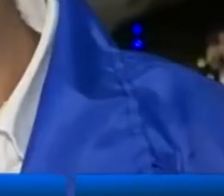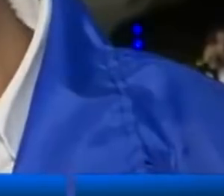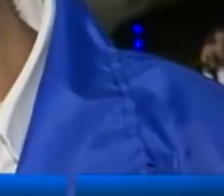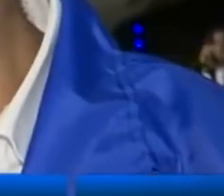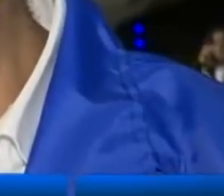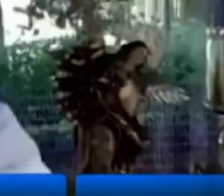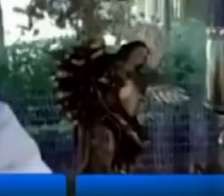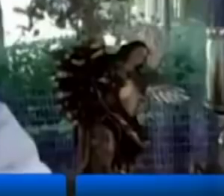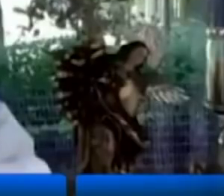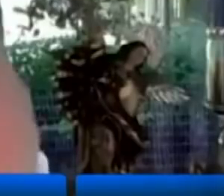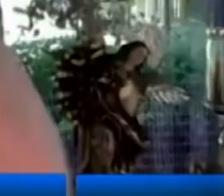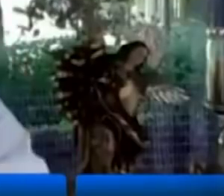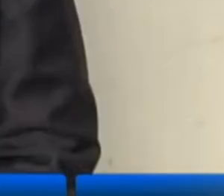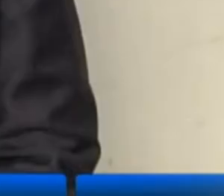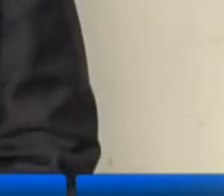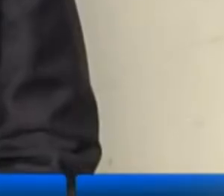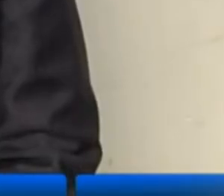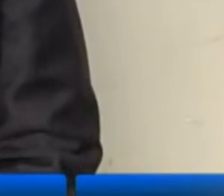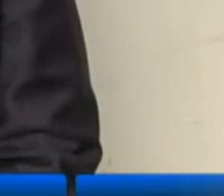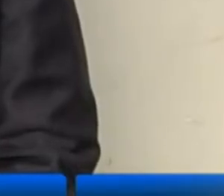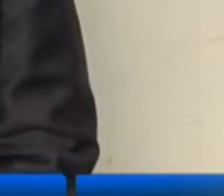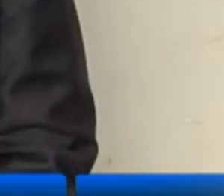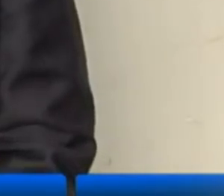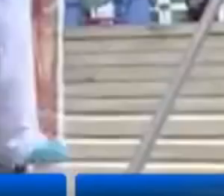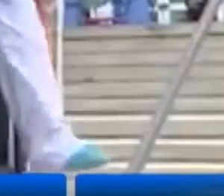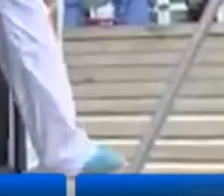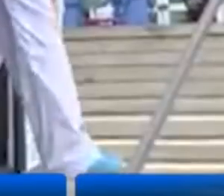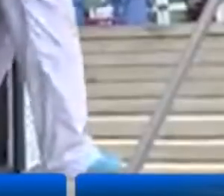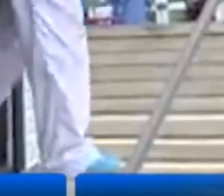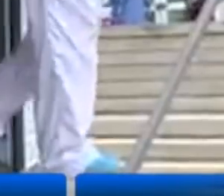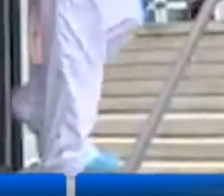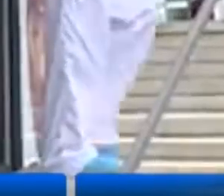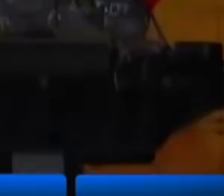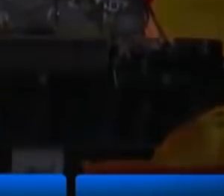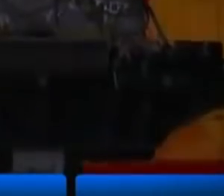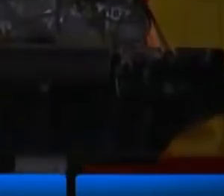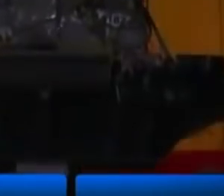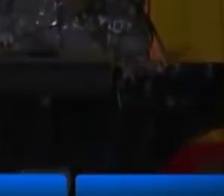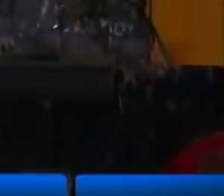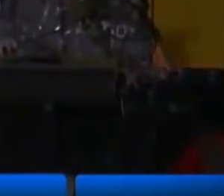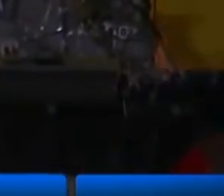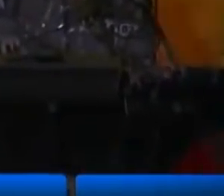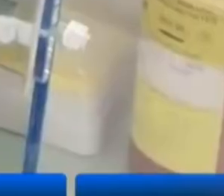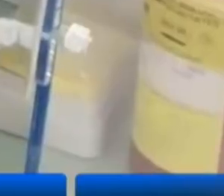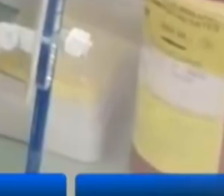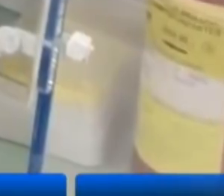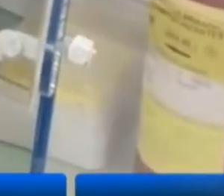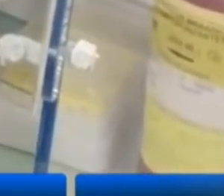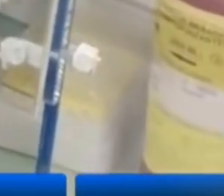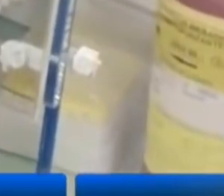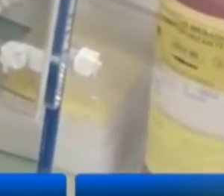pandemia, donde el alcalde está vinculado junto a 14 personas más por el presunto delito de peculado, dijo que no